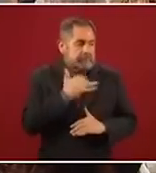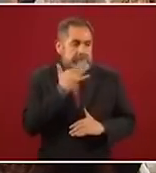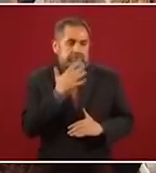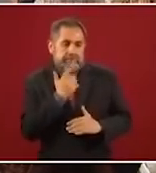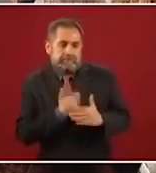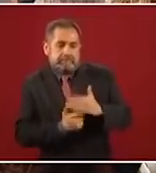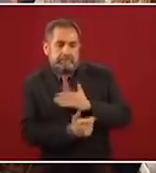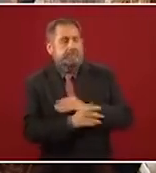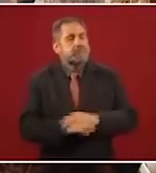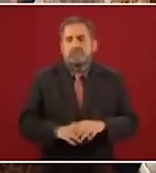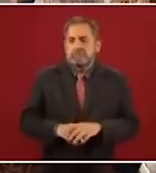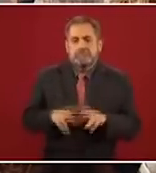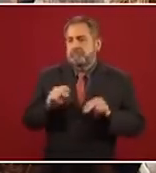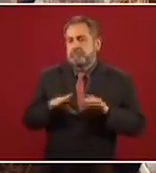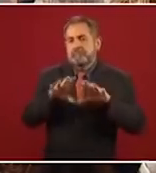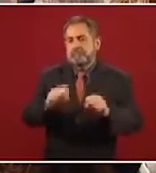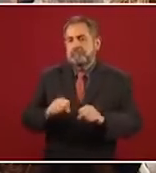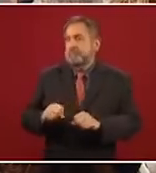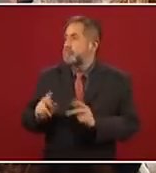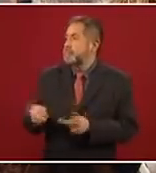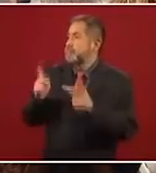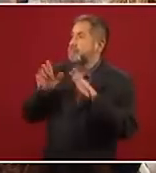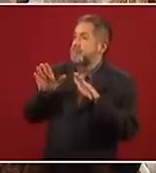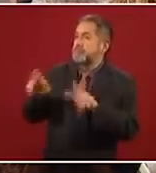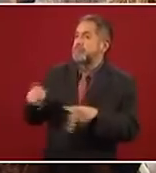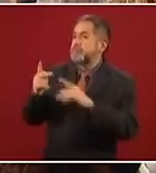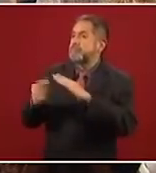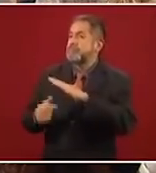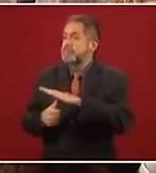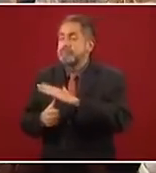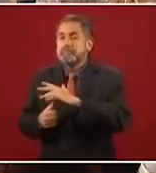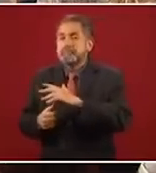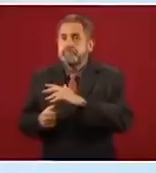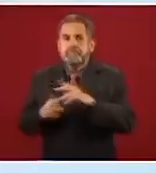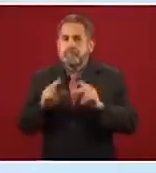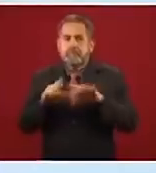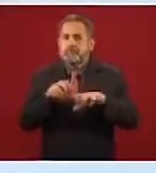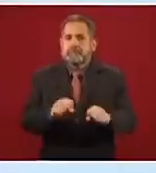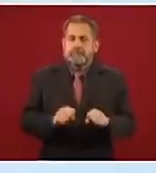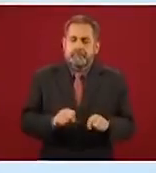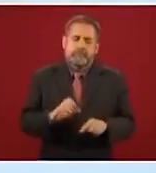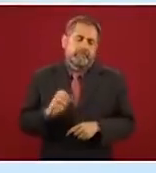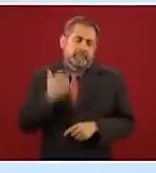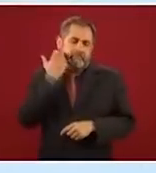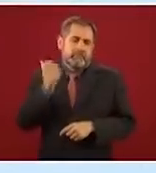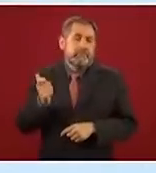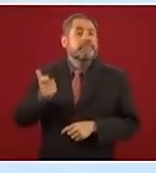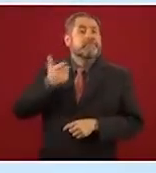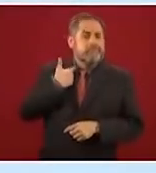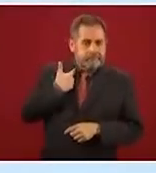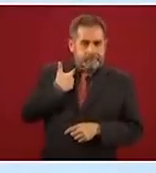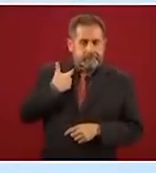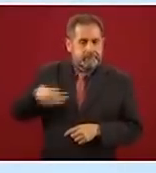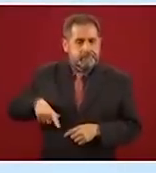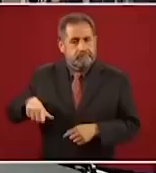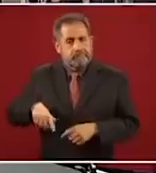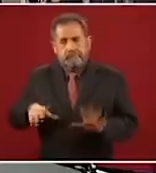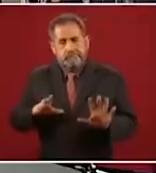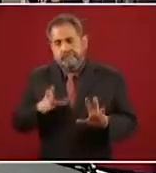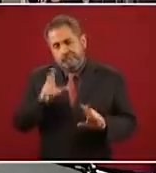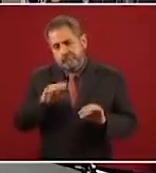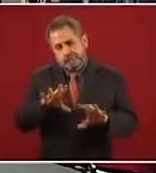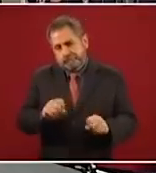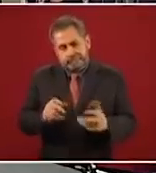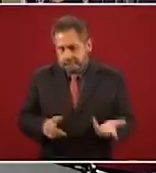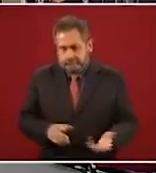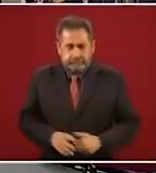ni con los aviones, ni con los helicópteros, ni con nada, no alcanza, no rinde. El tema de la avión, ayer